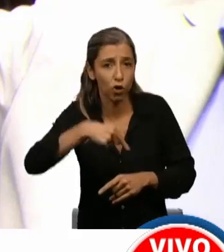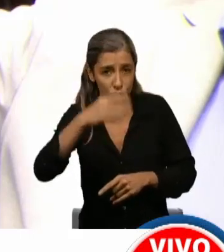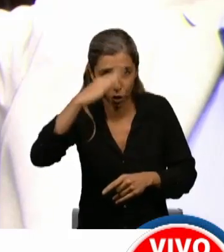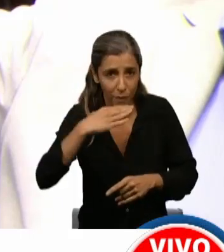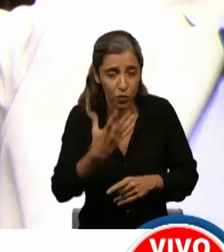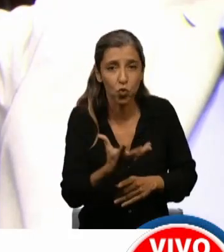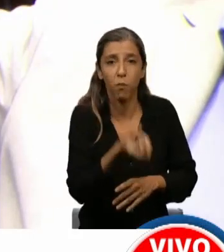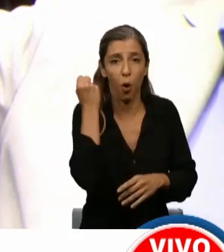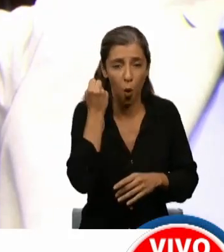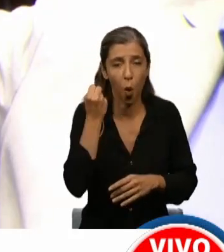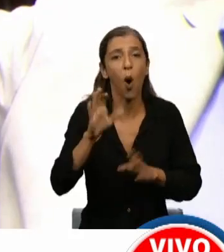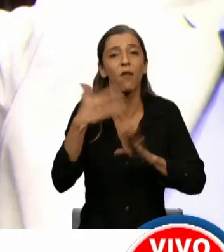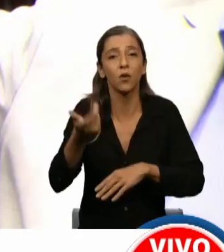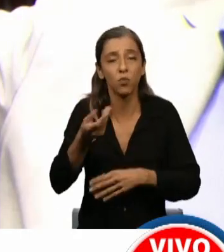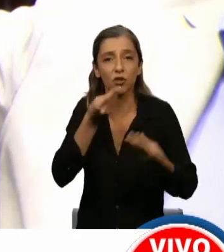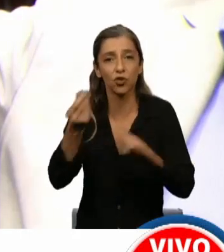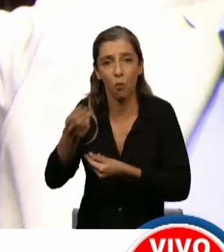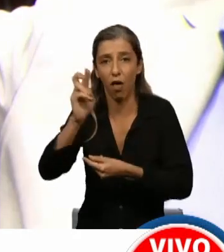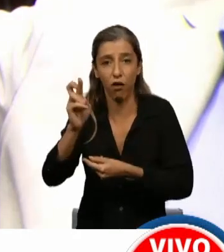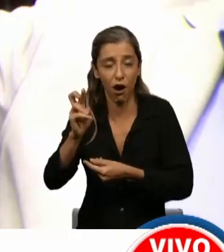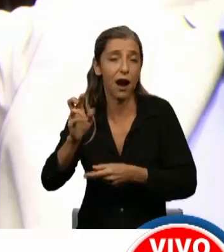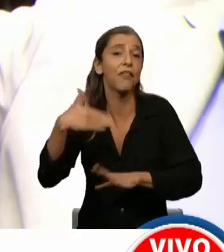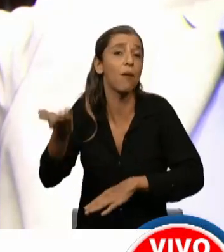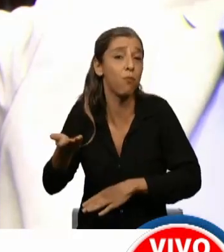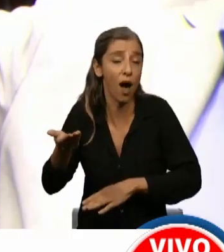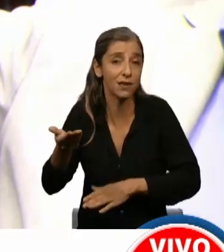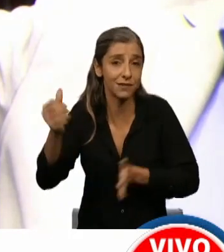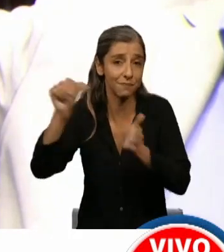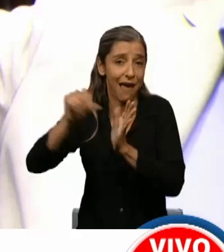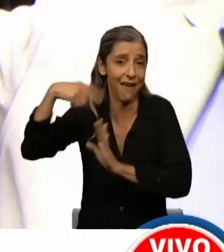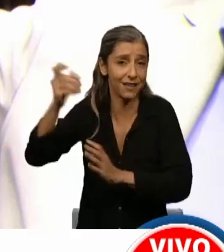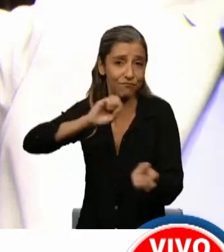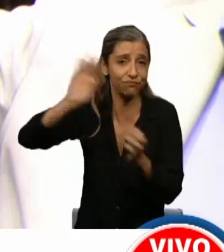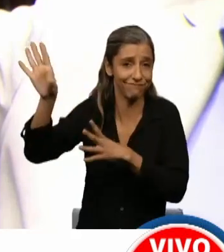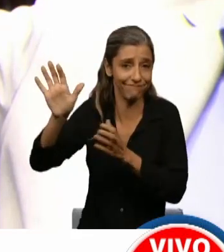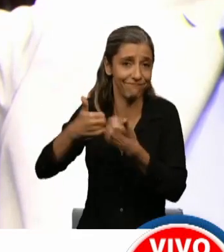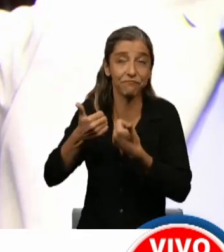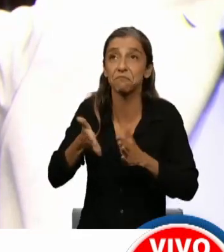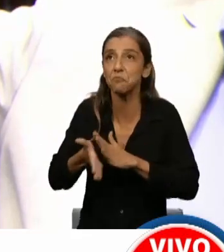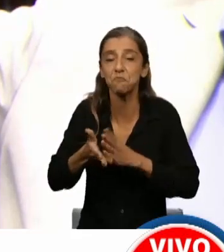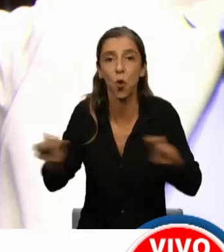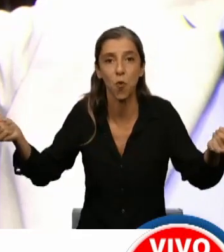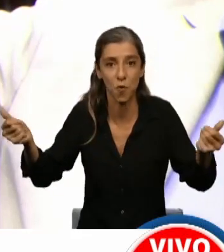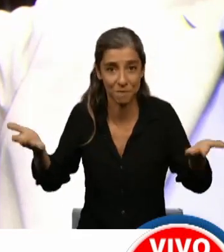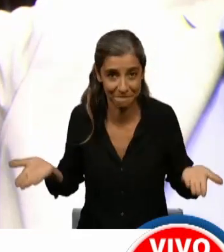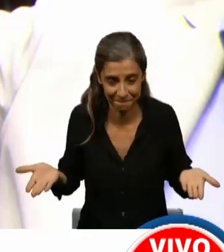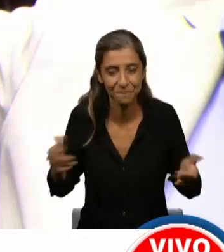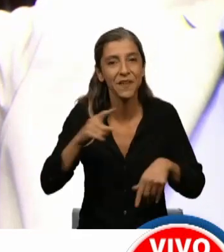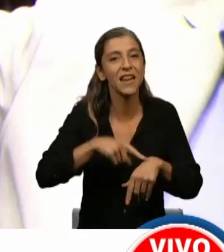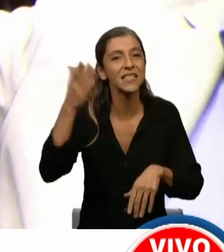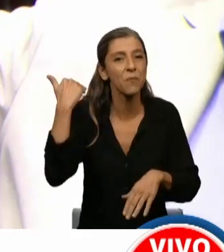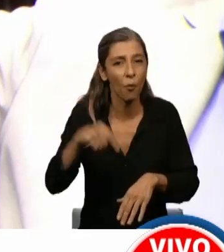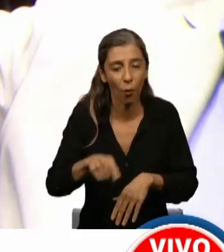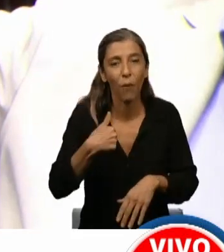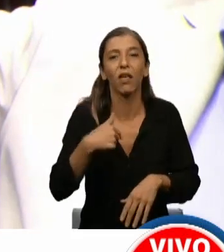a dólares y luego se los sacaba del país. Fuga total. El mundo en ese momento pagaba el 2%